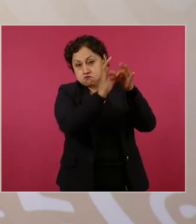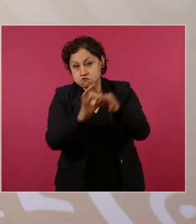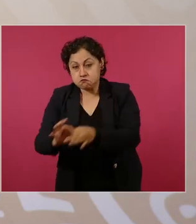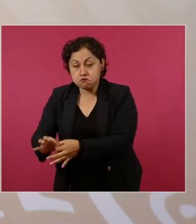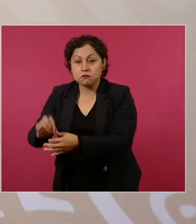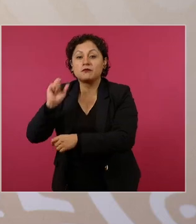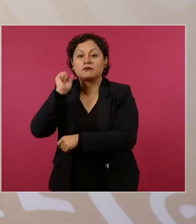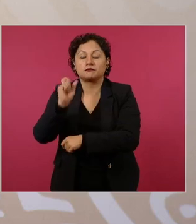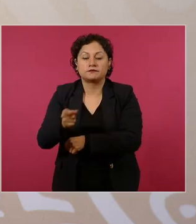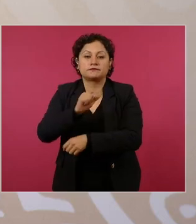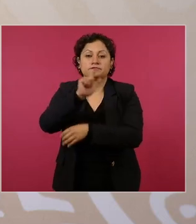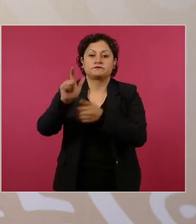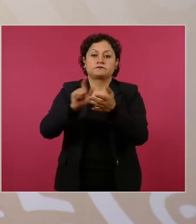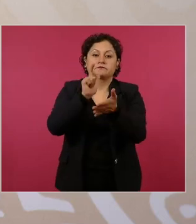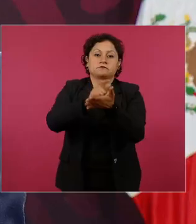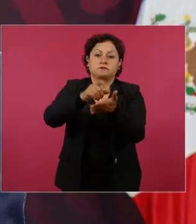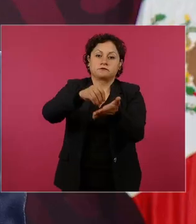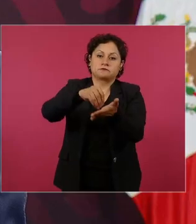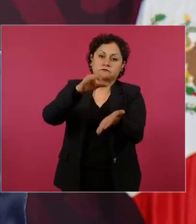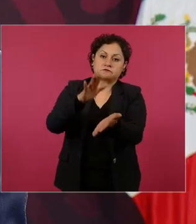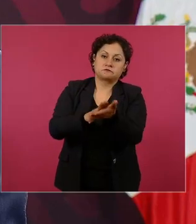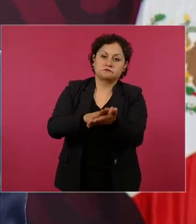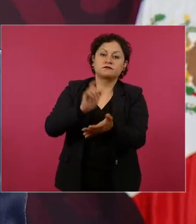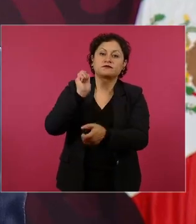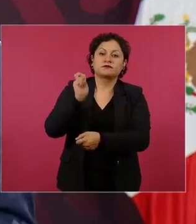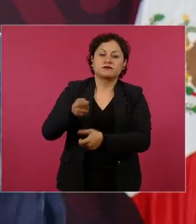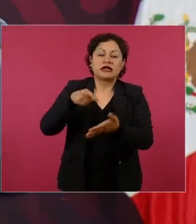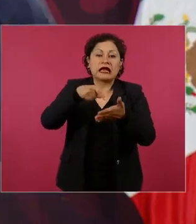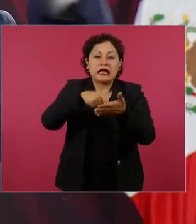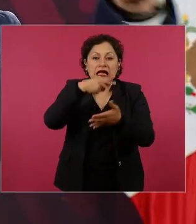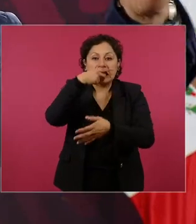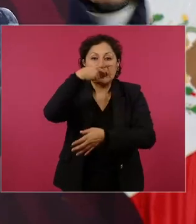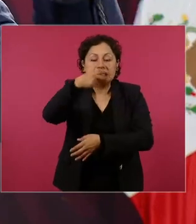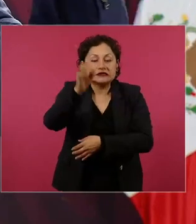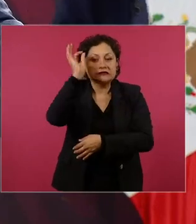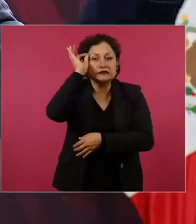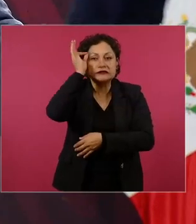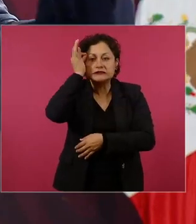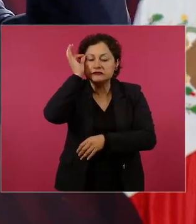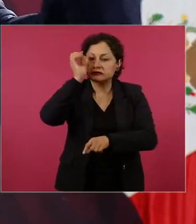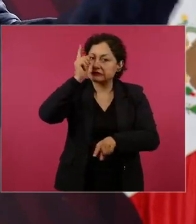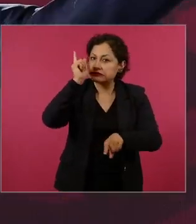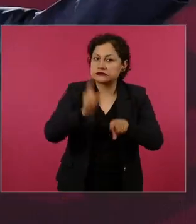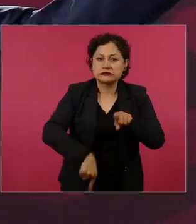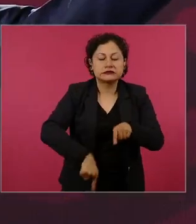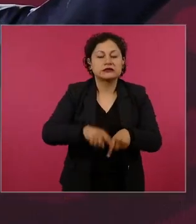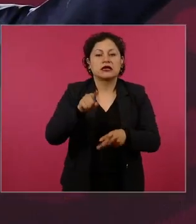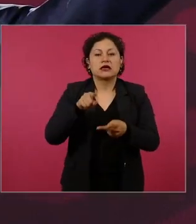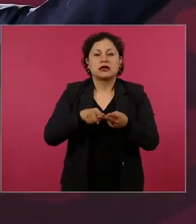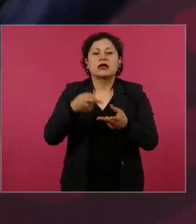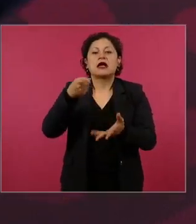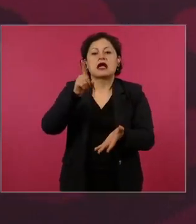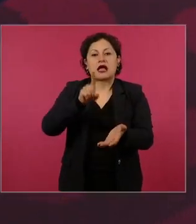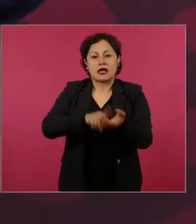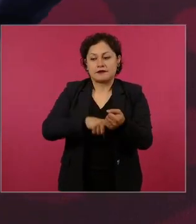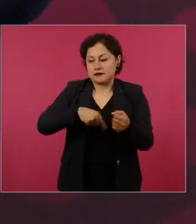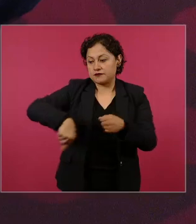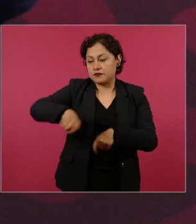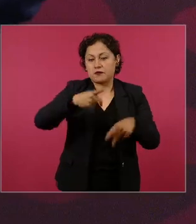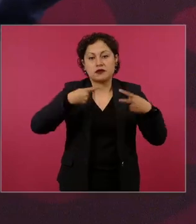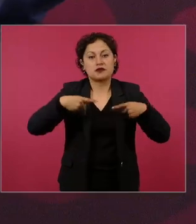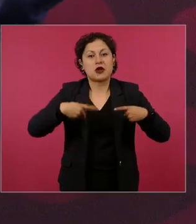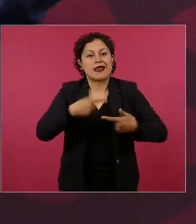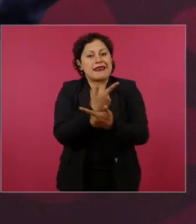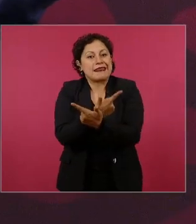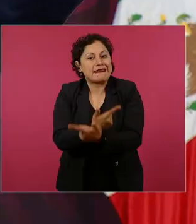en contra del peonaje y de la libertad de los peones en las haciendas. Cuentan los